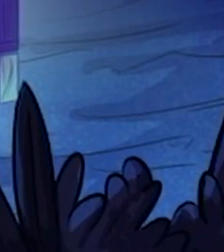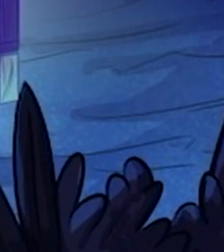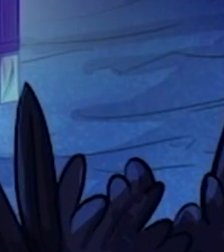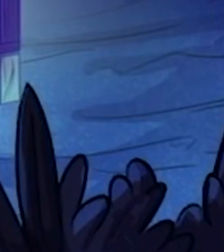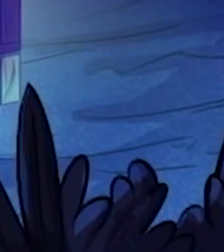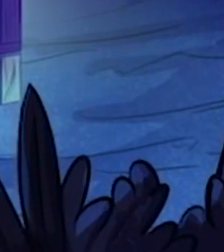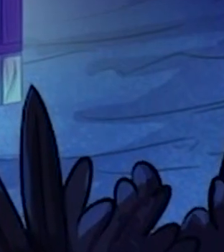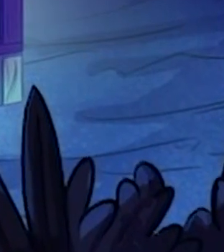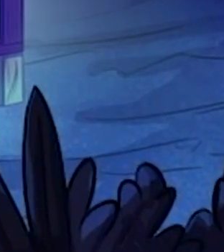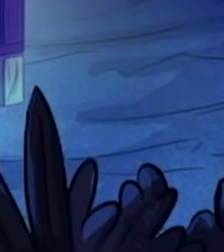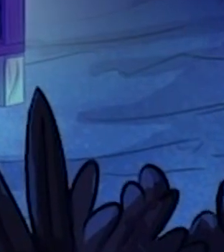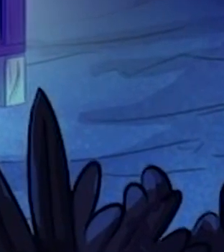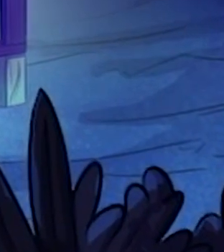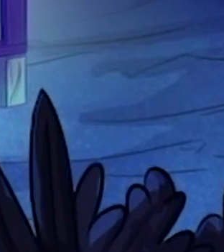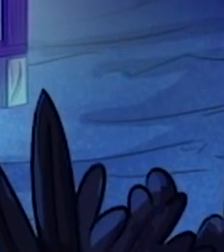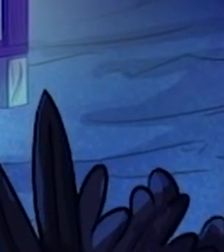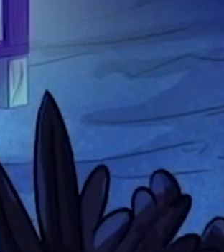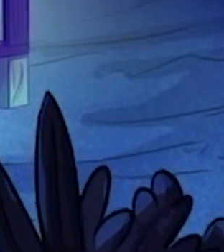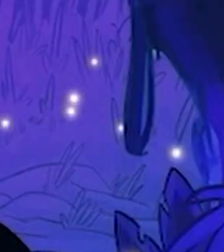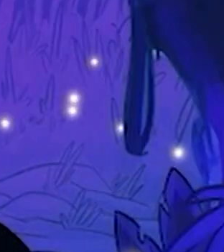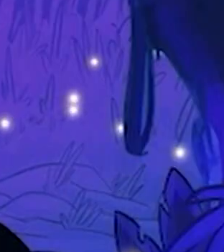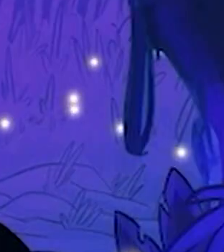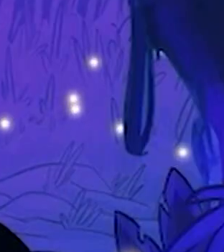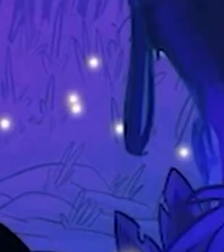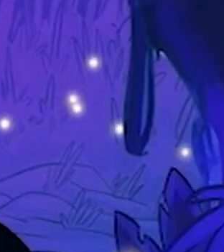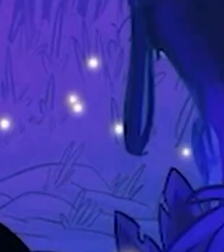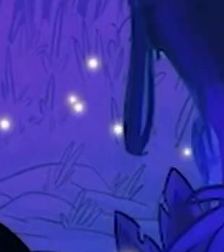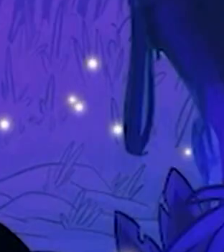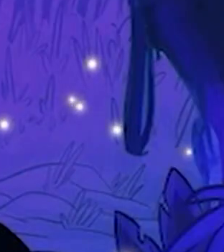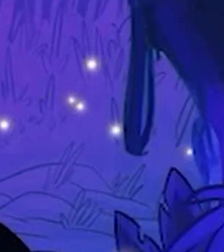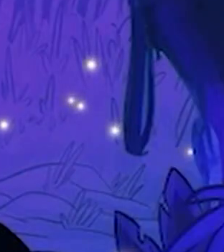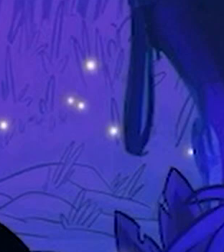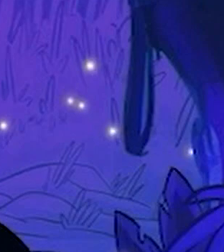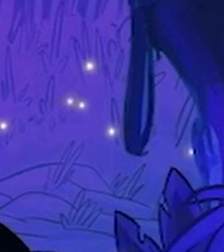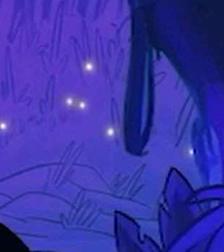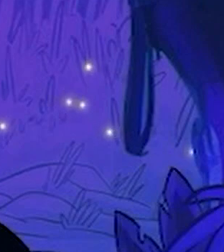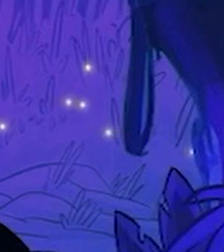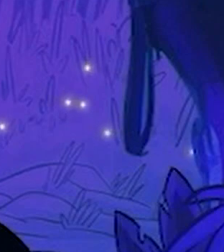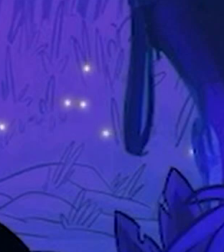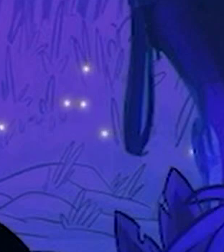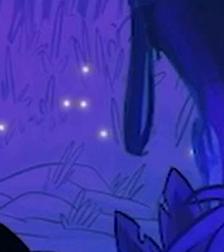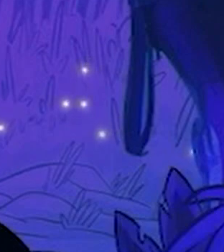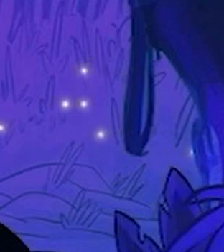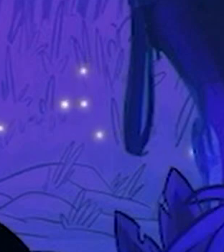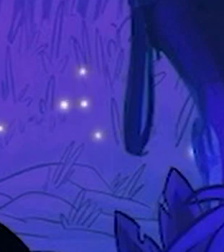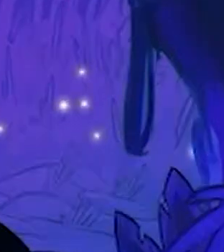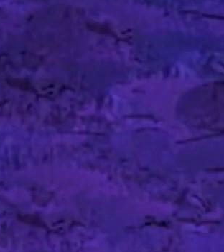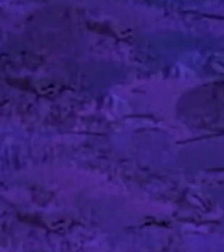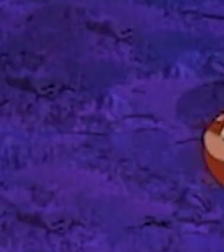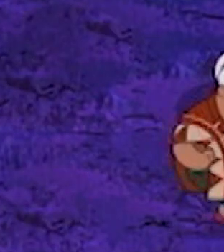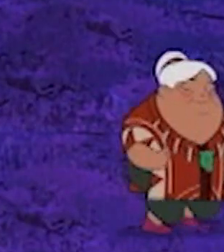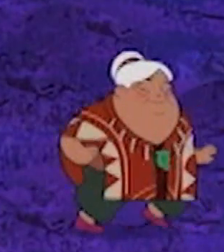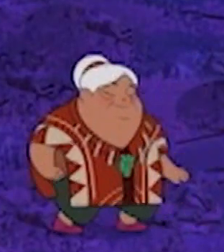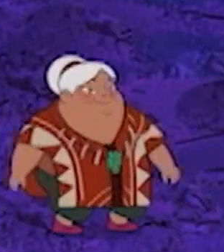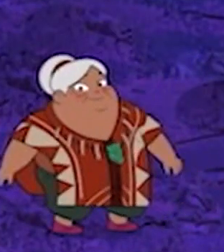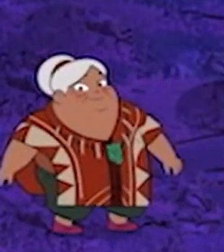los lunes en Café Nacional y los sábados a las 10:30 en nuestras Mañanas Juguetonas. En